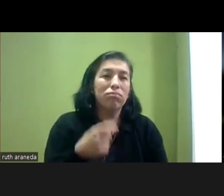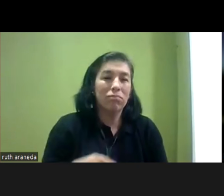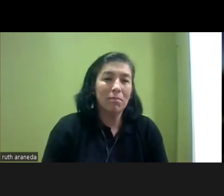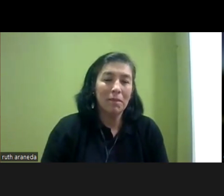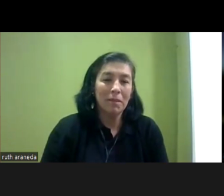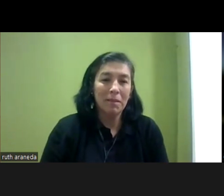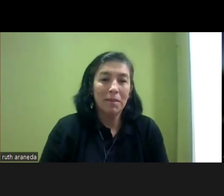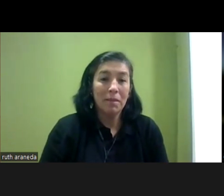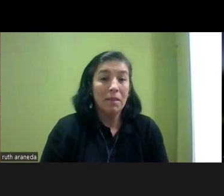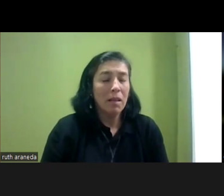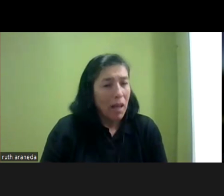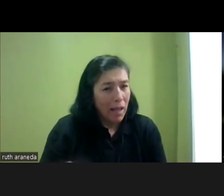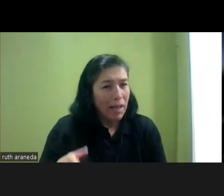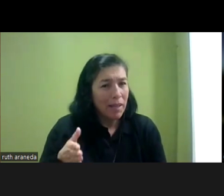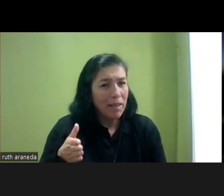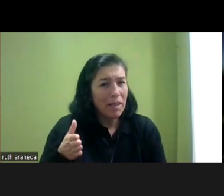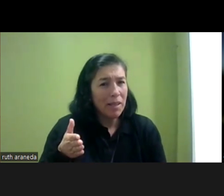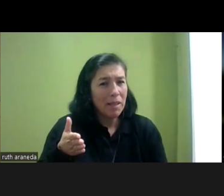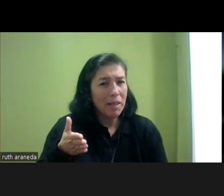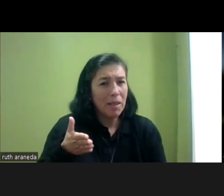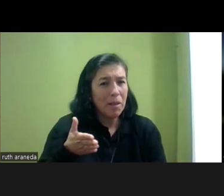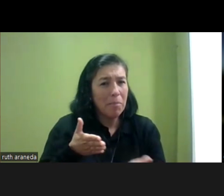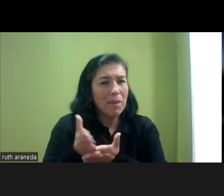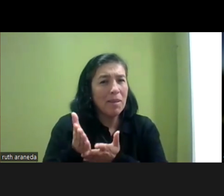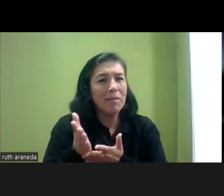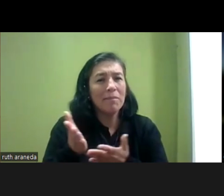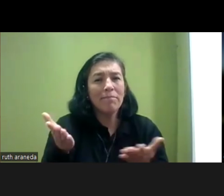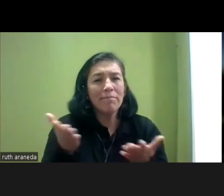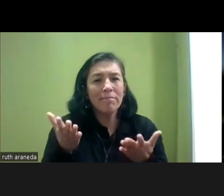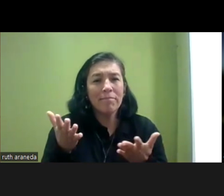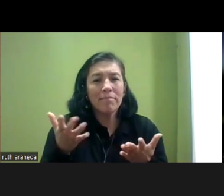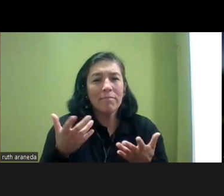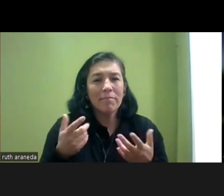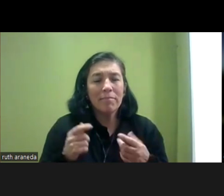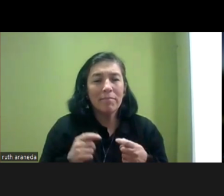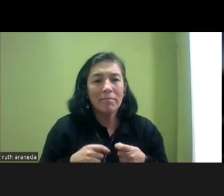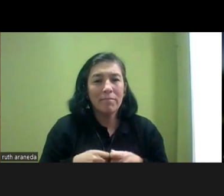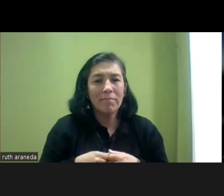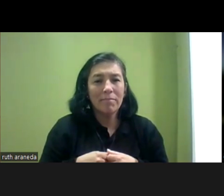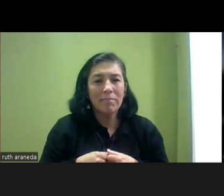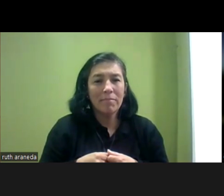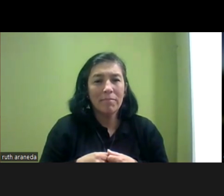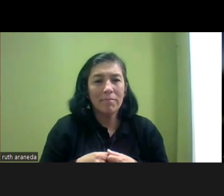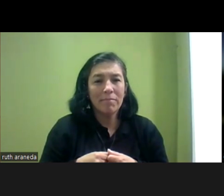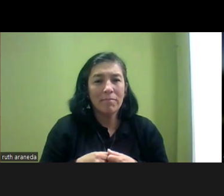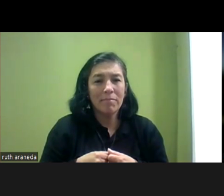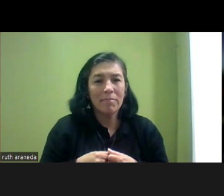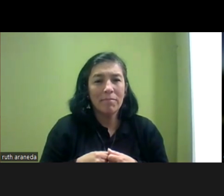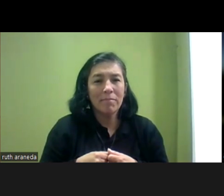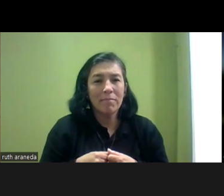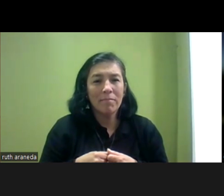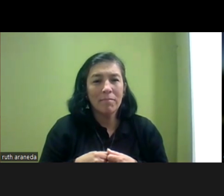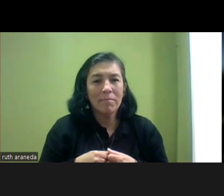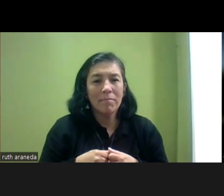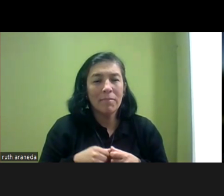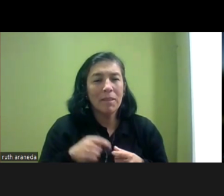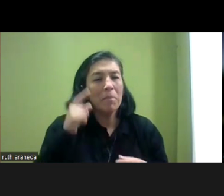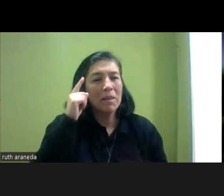y comienzan las campañas, comienzan las campañas de extirpar todo lo que era